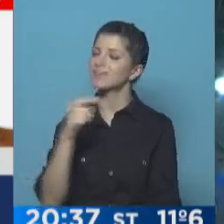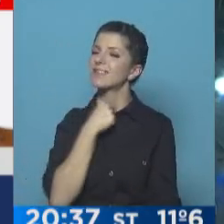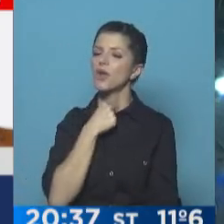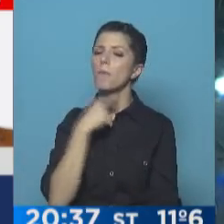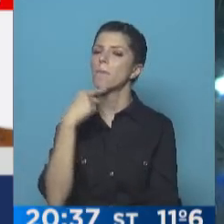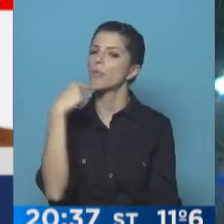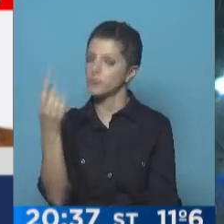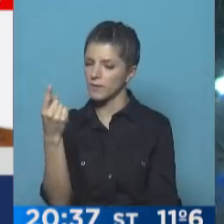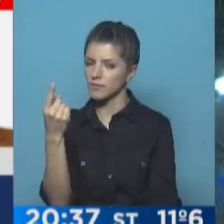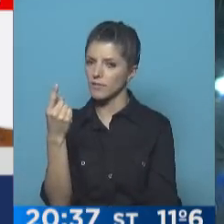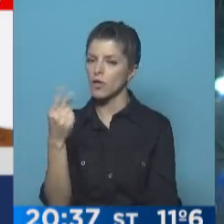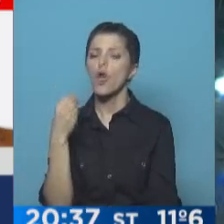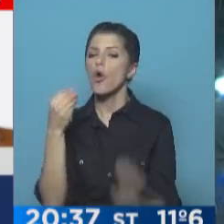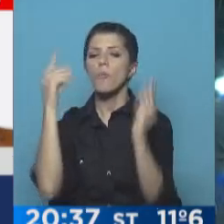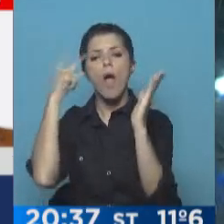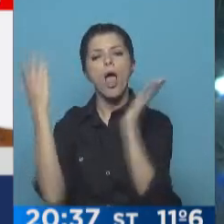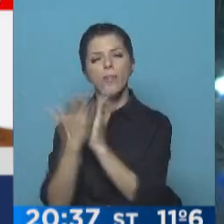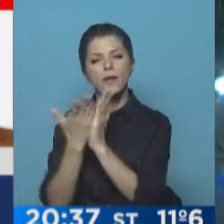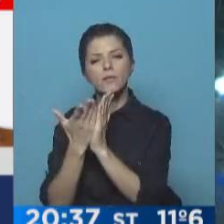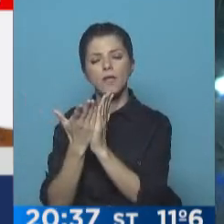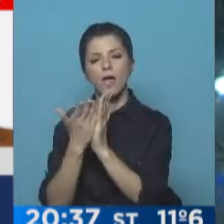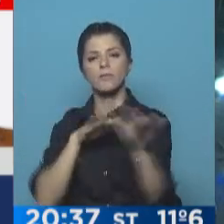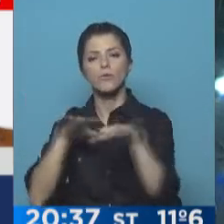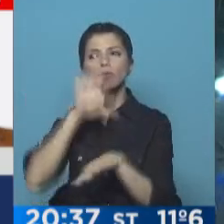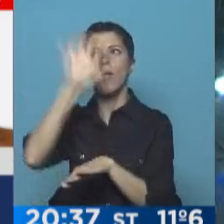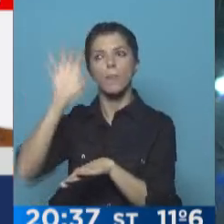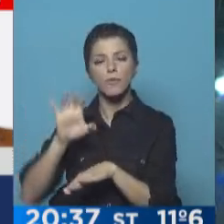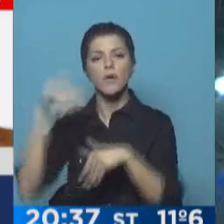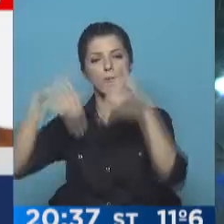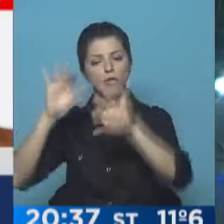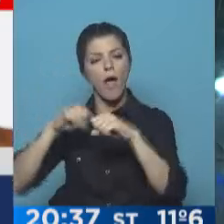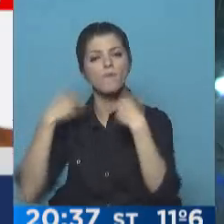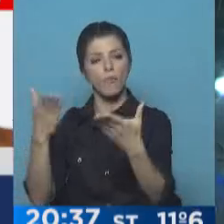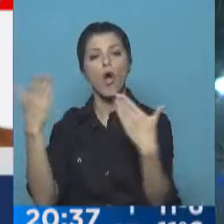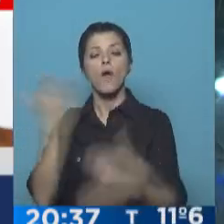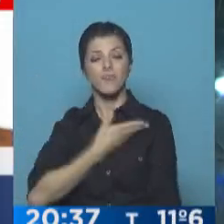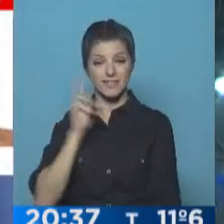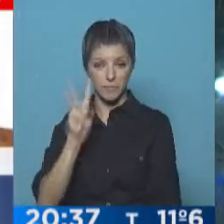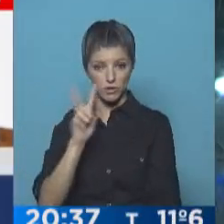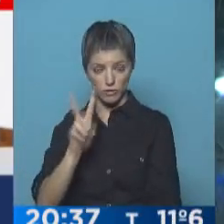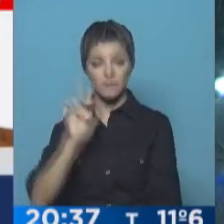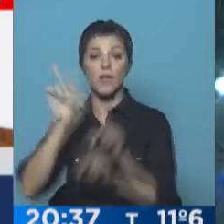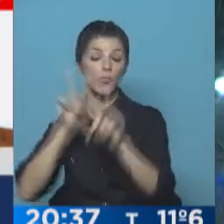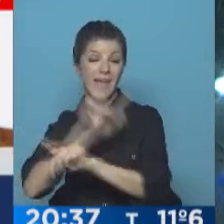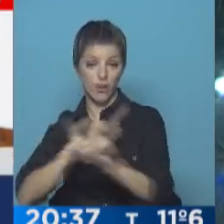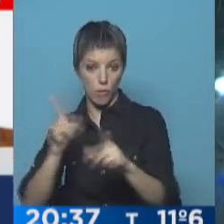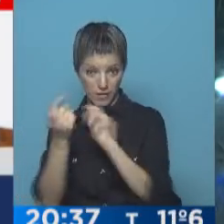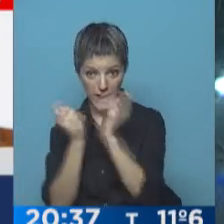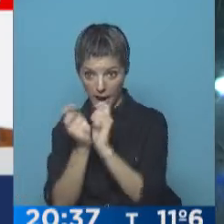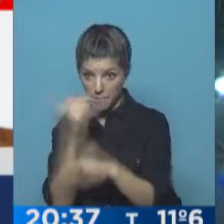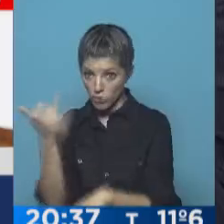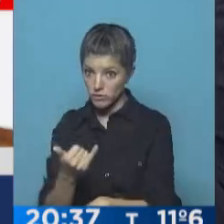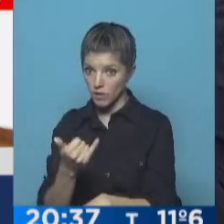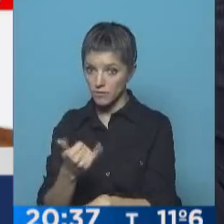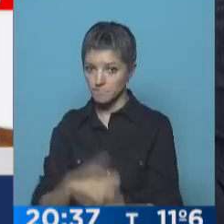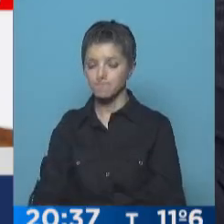cuál es el análisis que haces a propósito de cuáles son las provincias que votaron al Frente para la Victoria y aquellas que no, porque ha habido cambios en ese sentido.